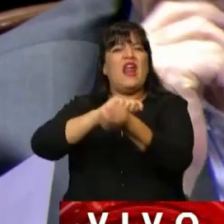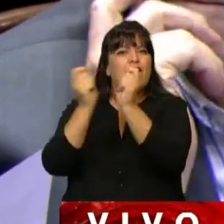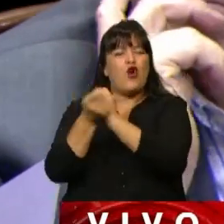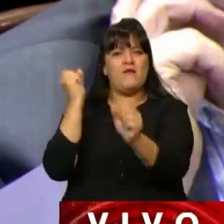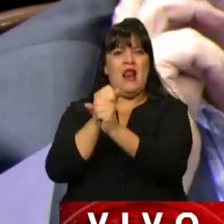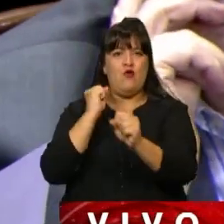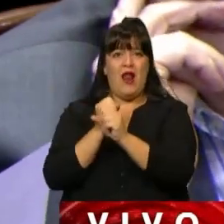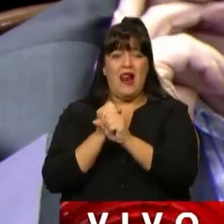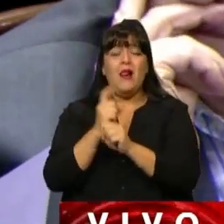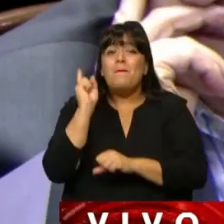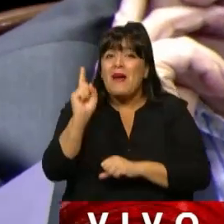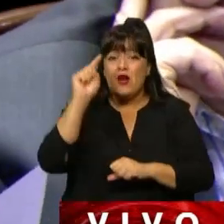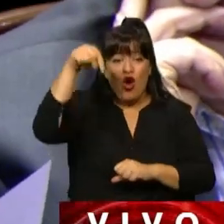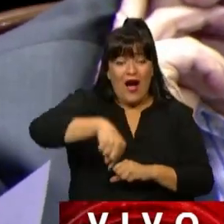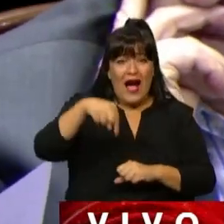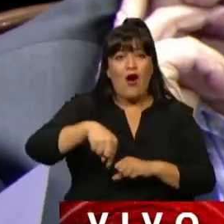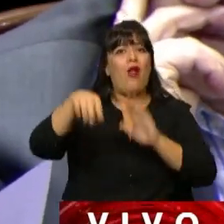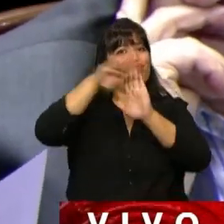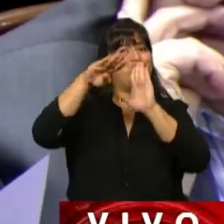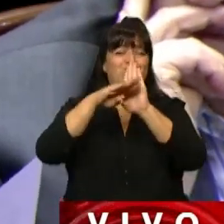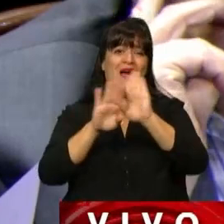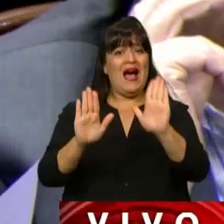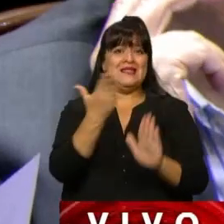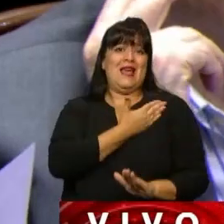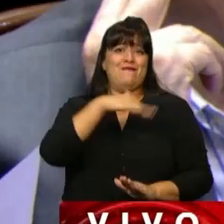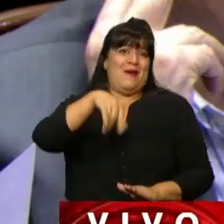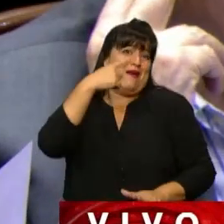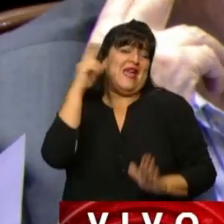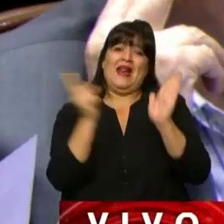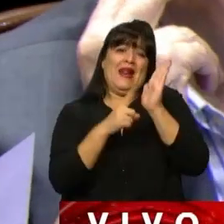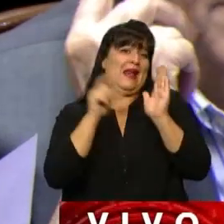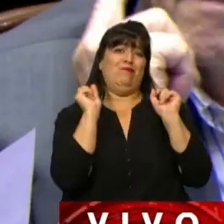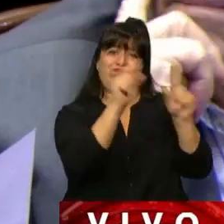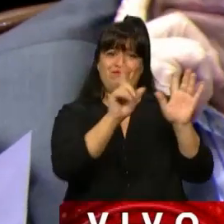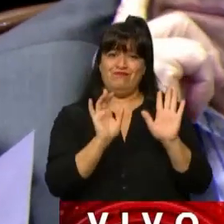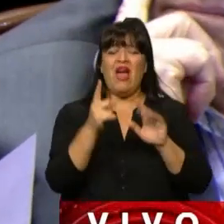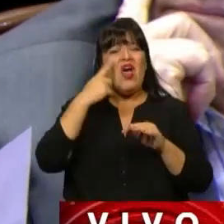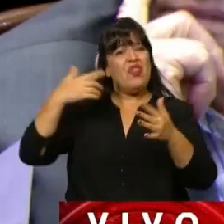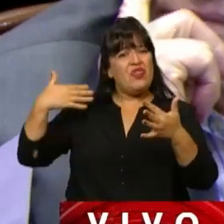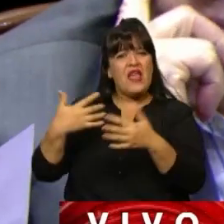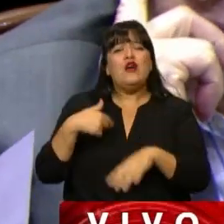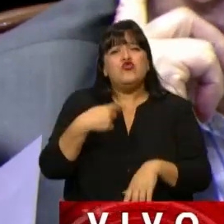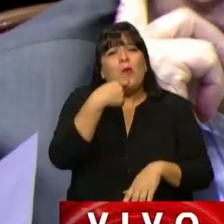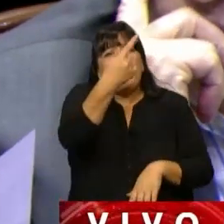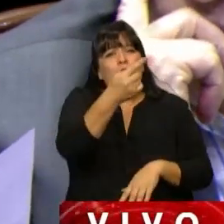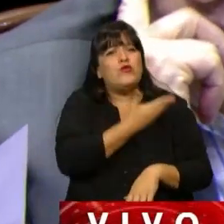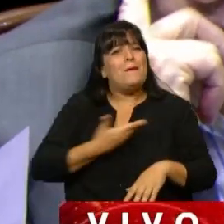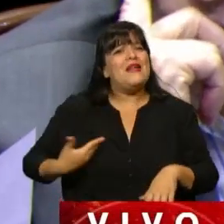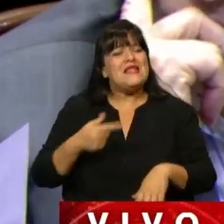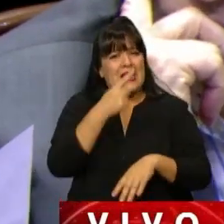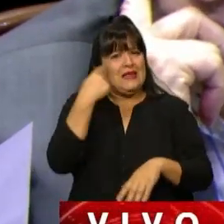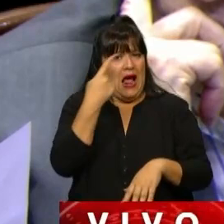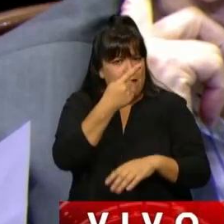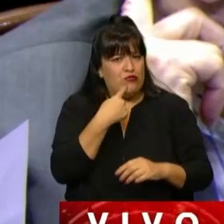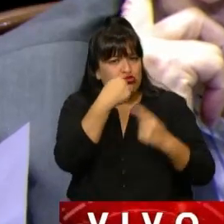laborales. Esta es la receta del Fondo Monetario Internacional. Yo hace unos días le pregunté al presidente de la